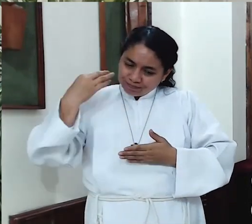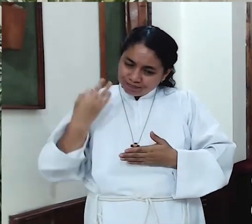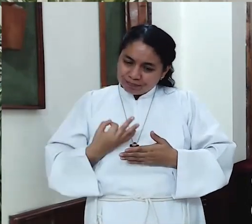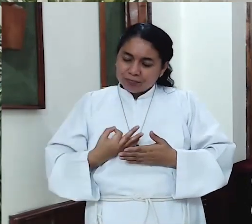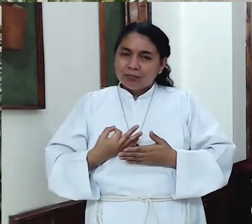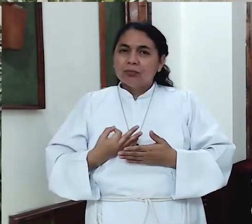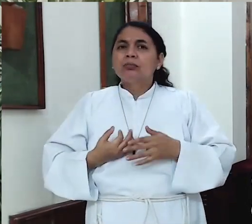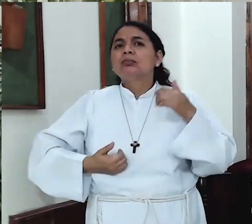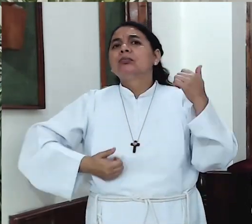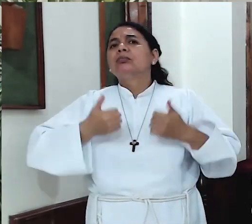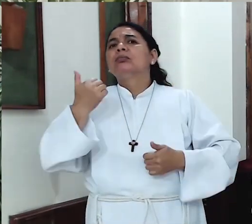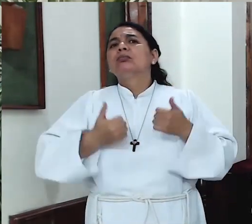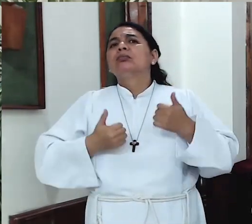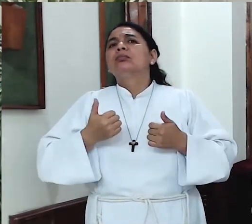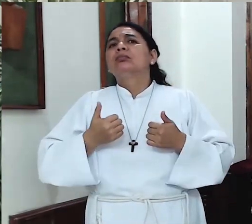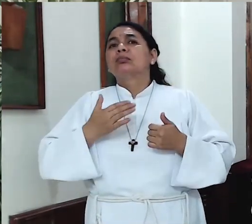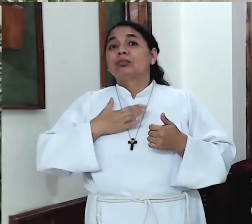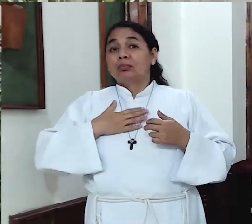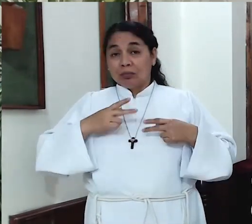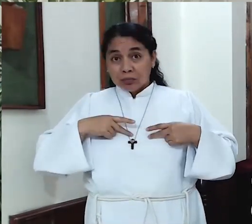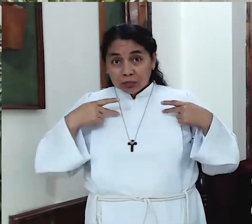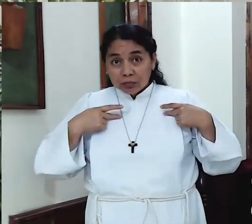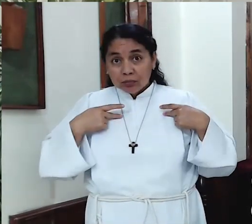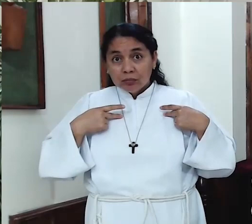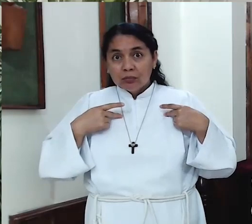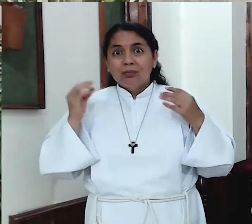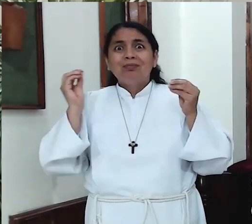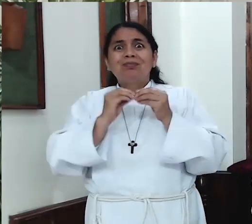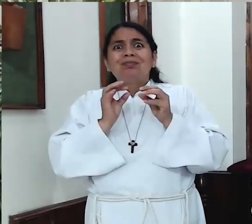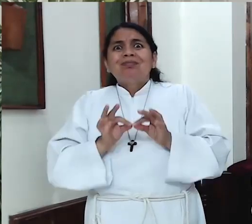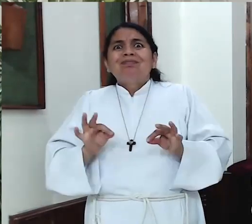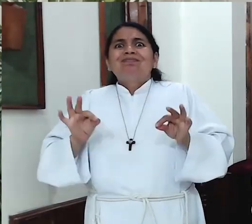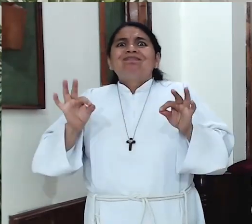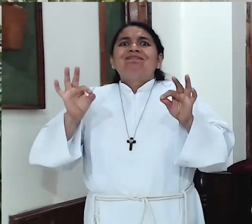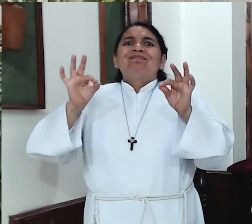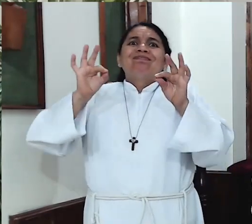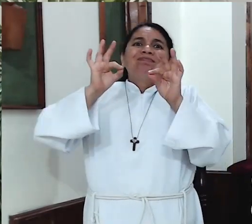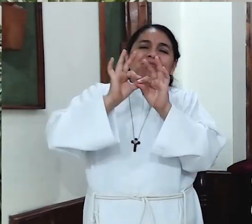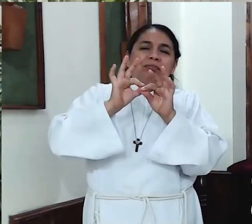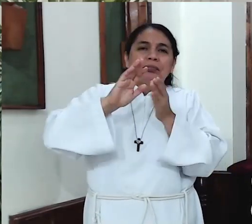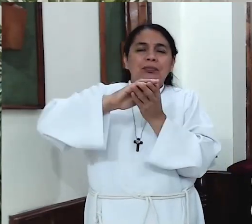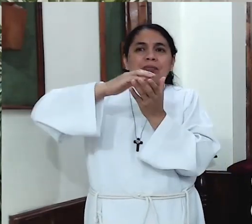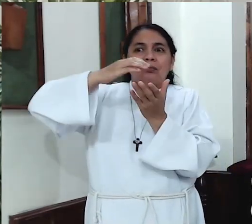¿cuál es el tesoro de nuestra vida? Y por tesoro entendemos